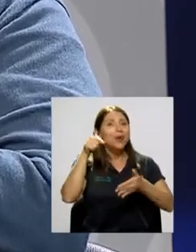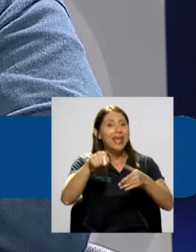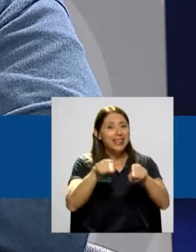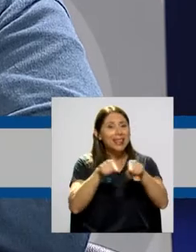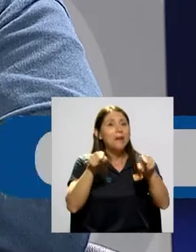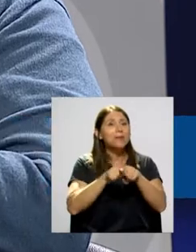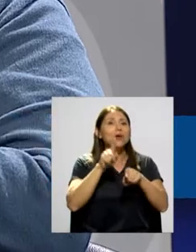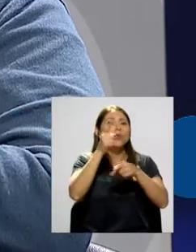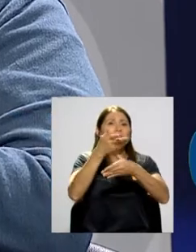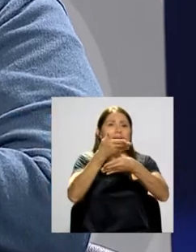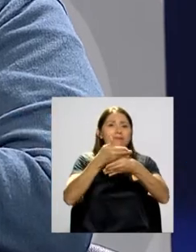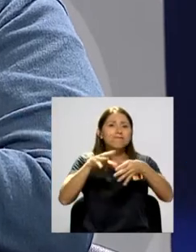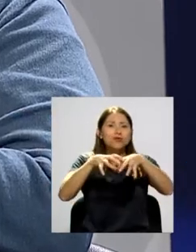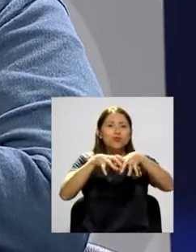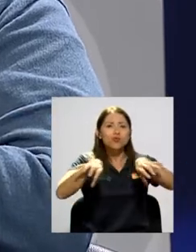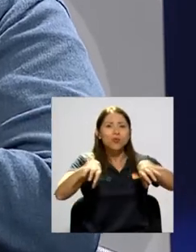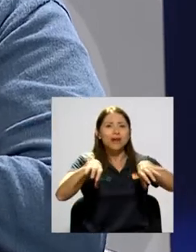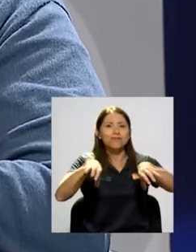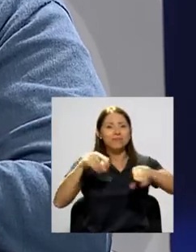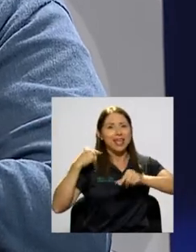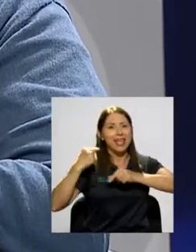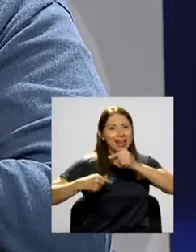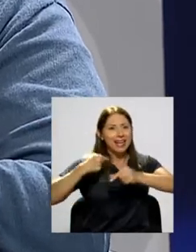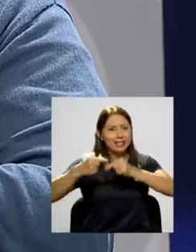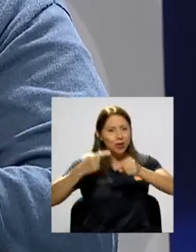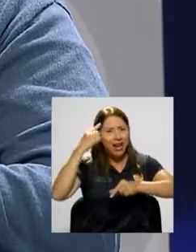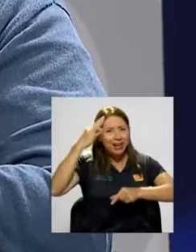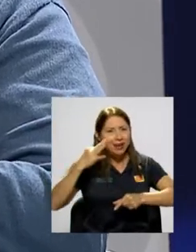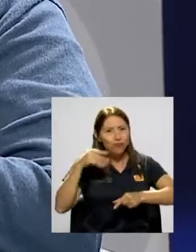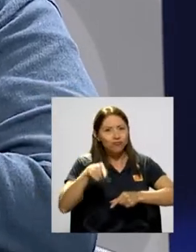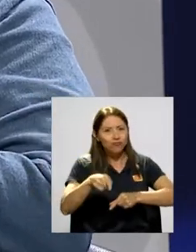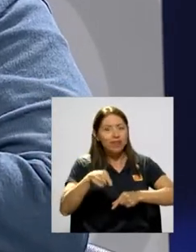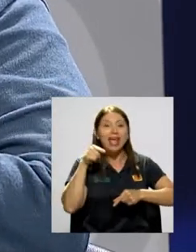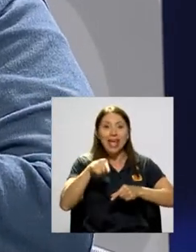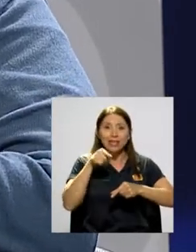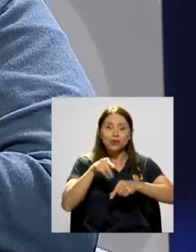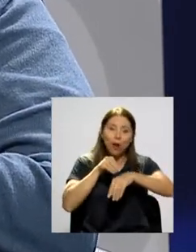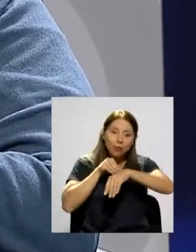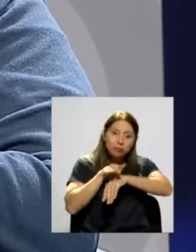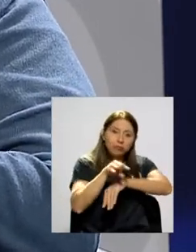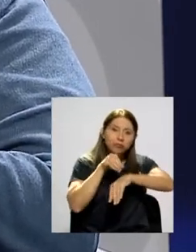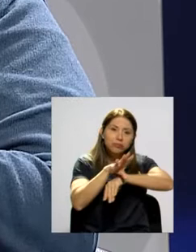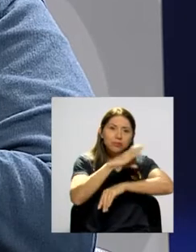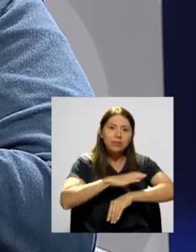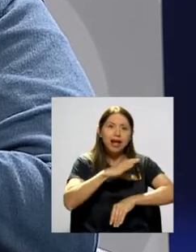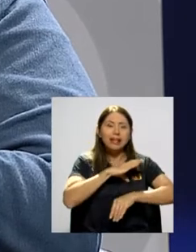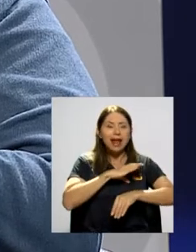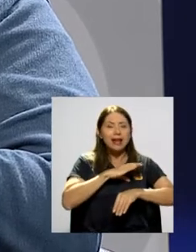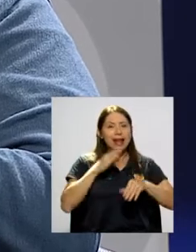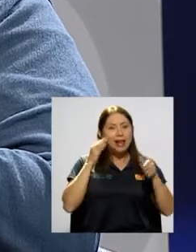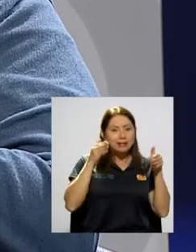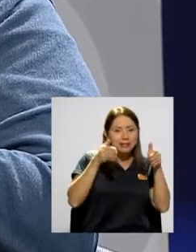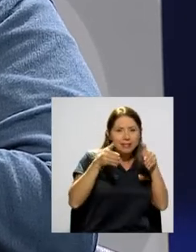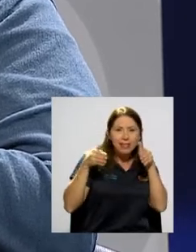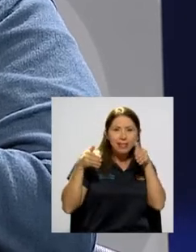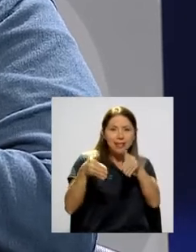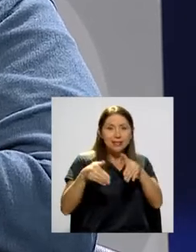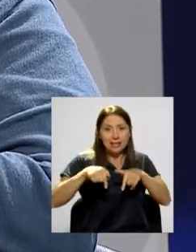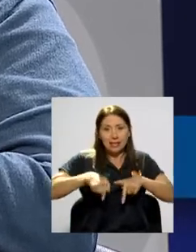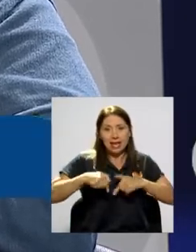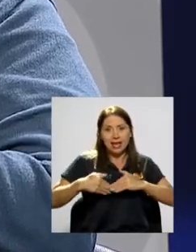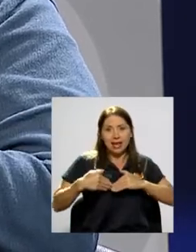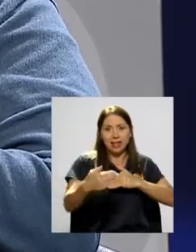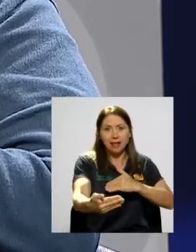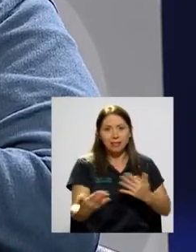que es generacional, uh-huh, ¿verdad? Y que yo creo que va a marcar mucho las tendencias que se tengan de aquí